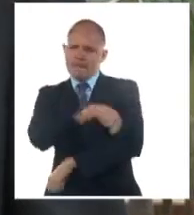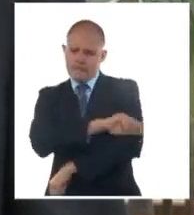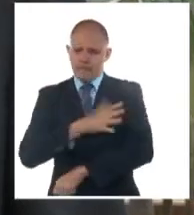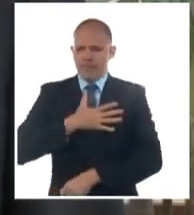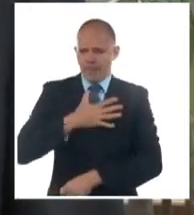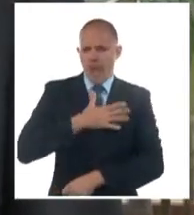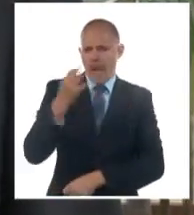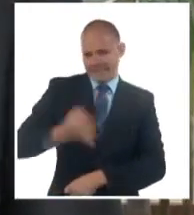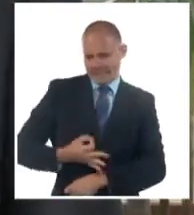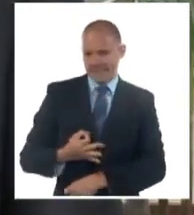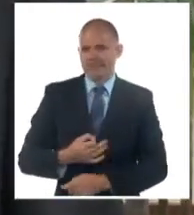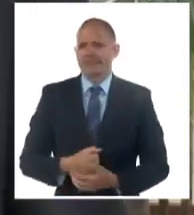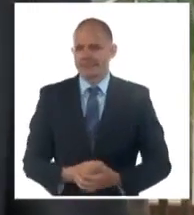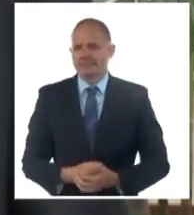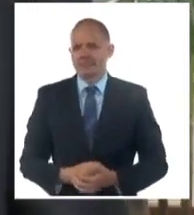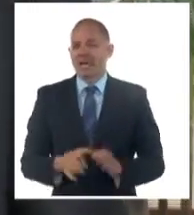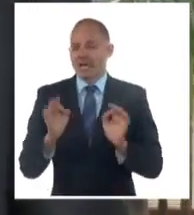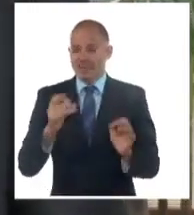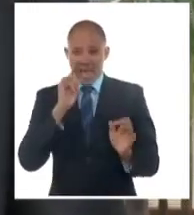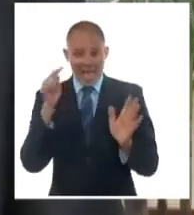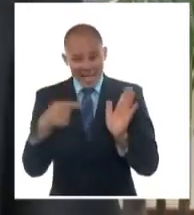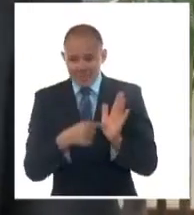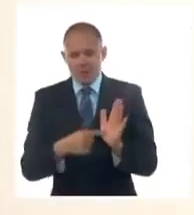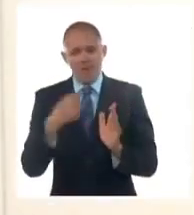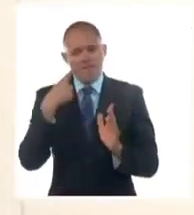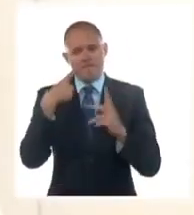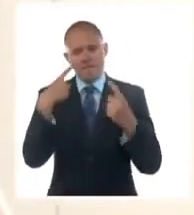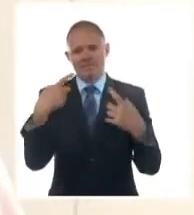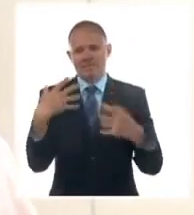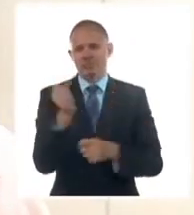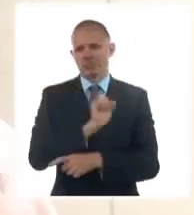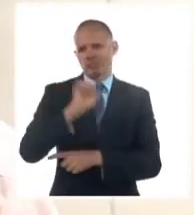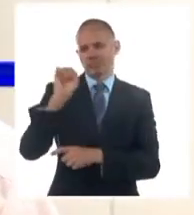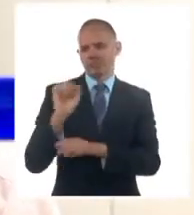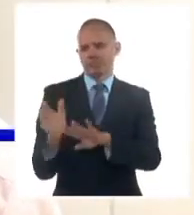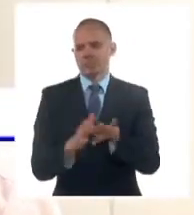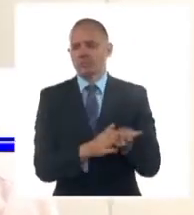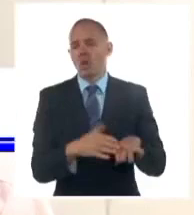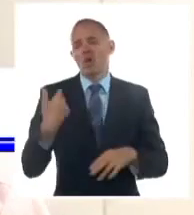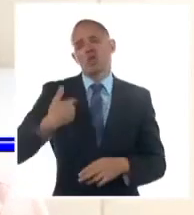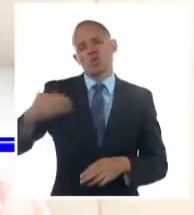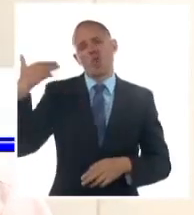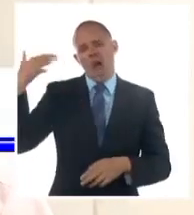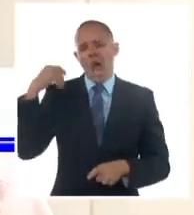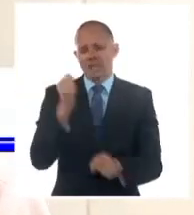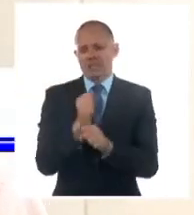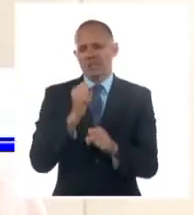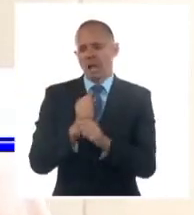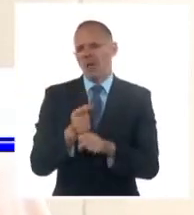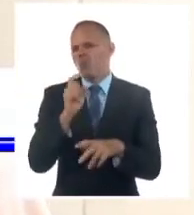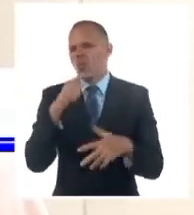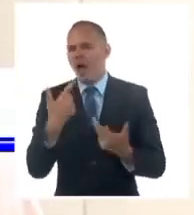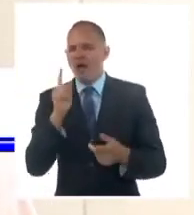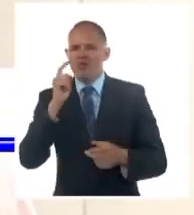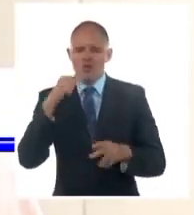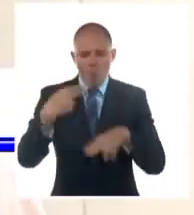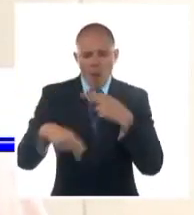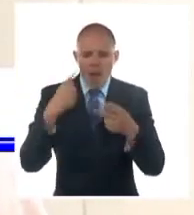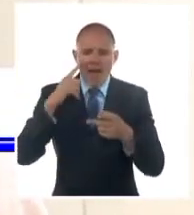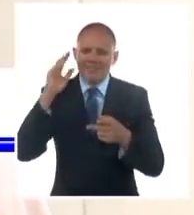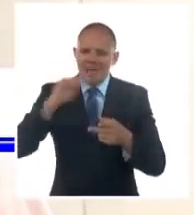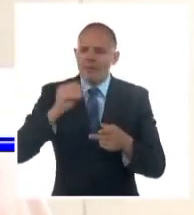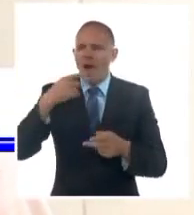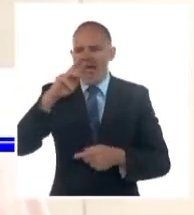héroes del trabajo colectivo, y eso es lo que da la victoria. Empecé a quemar carbón desde 20 años, con un tío